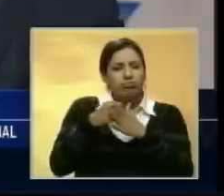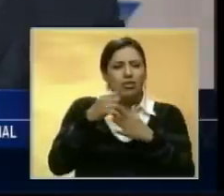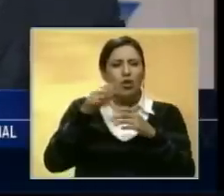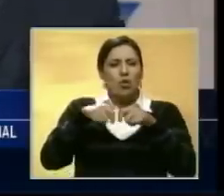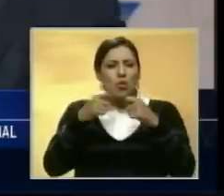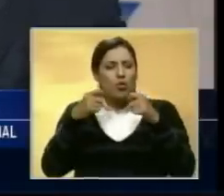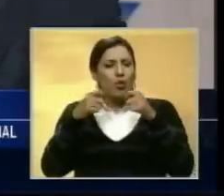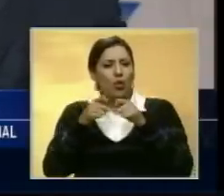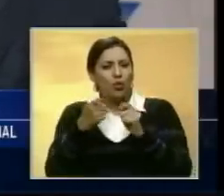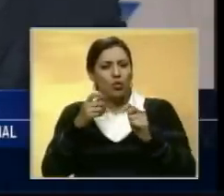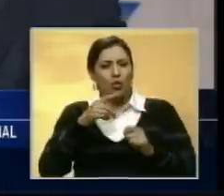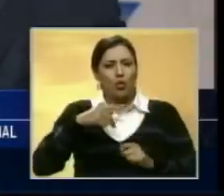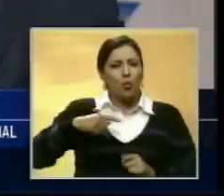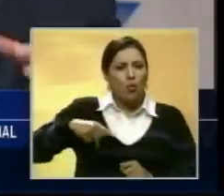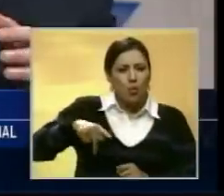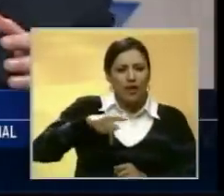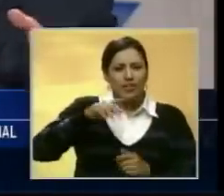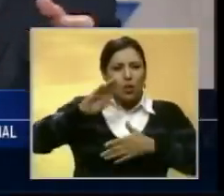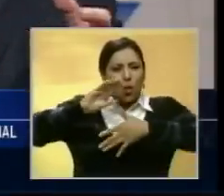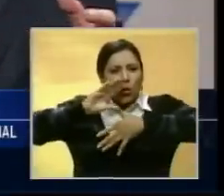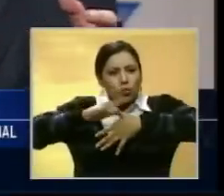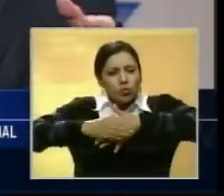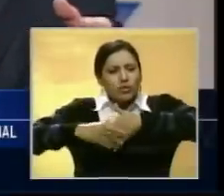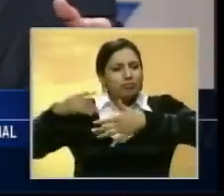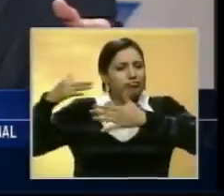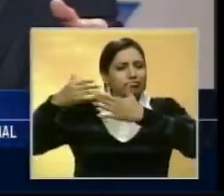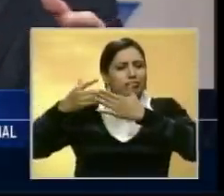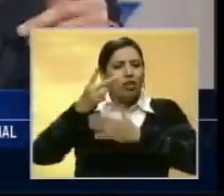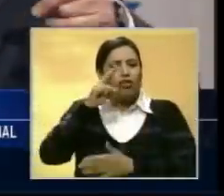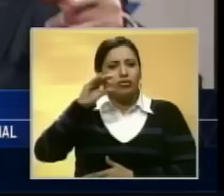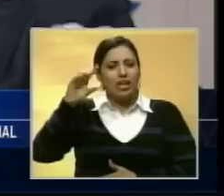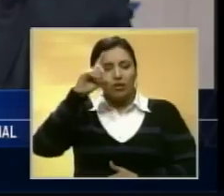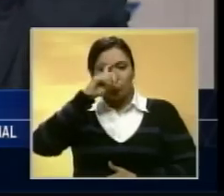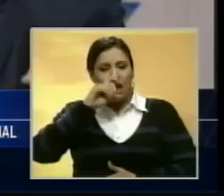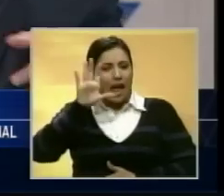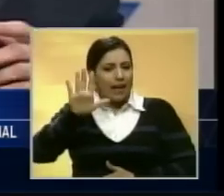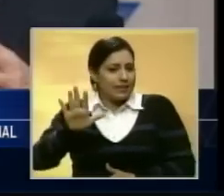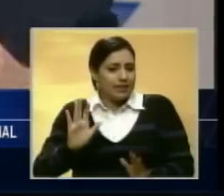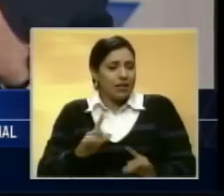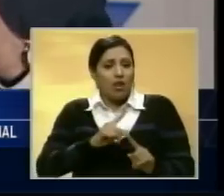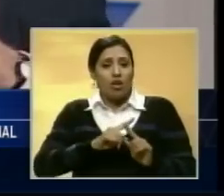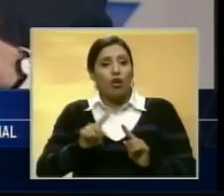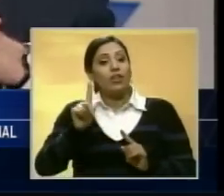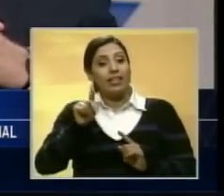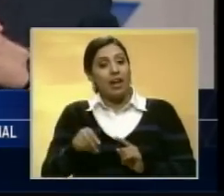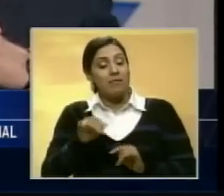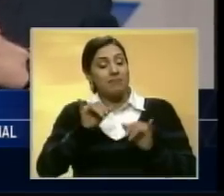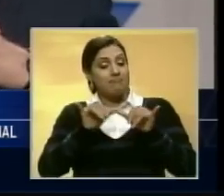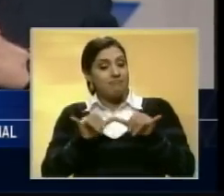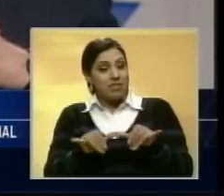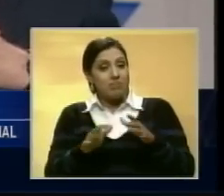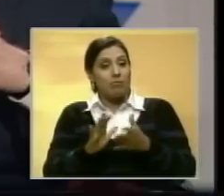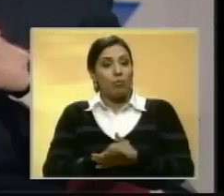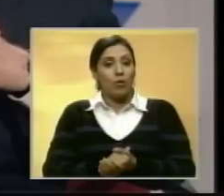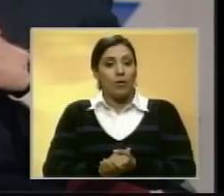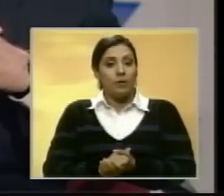tropelías en nuestro continente a lo largo de los últimos 200 años. Y también están actuando de la misma manera con la